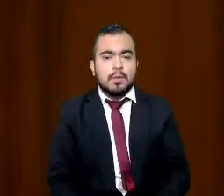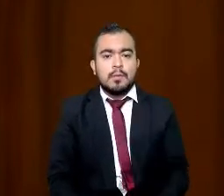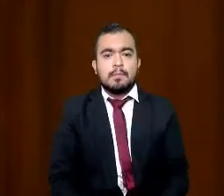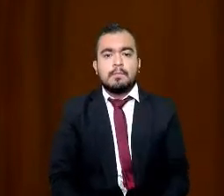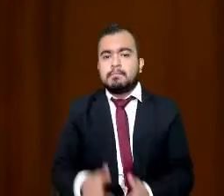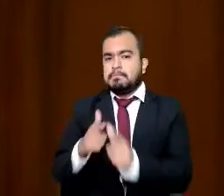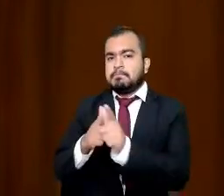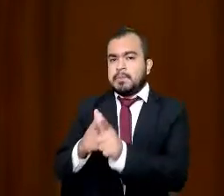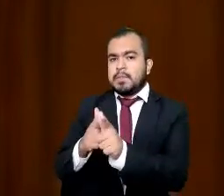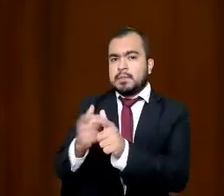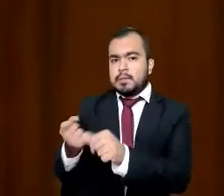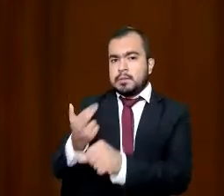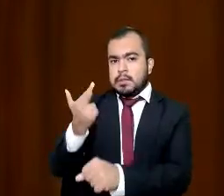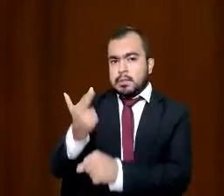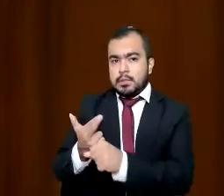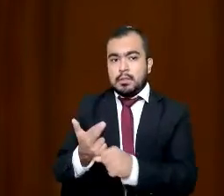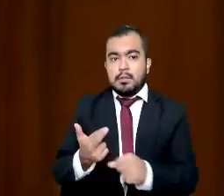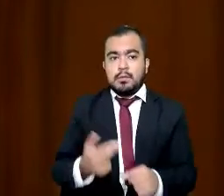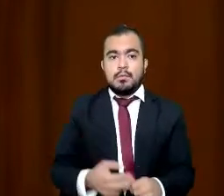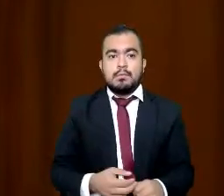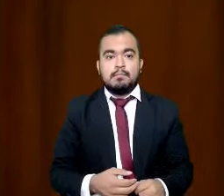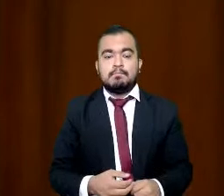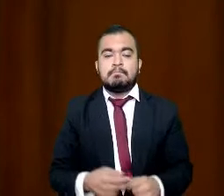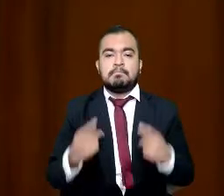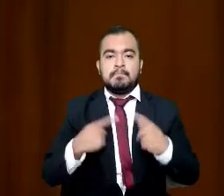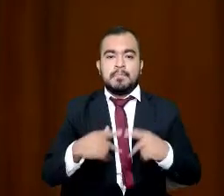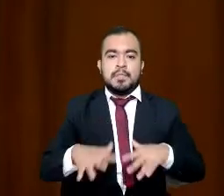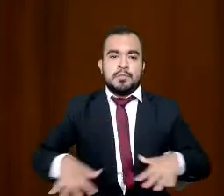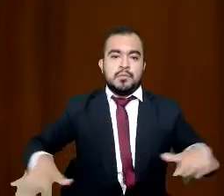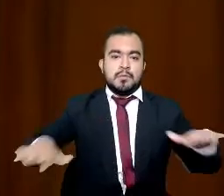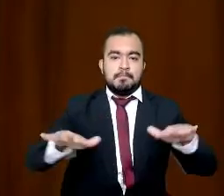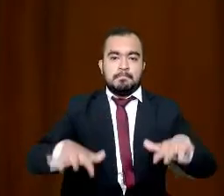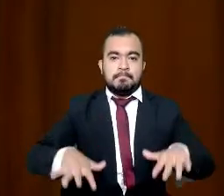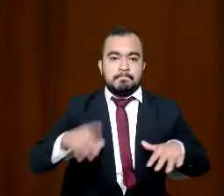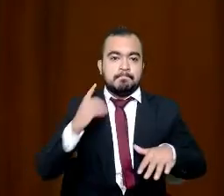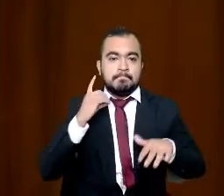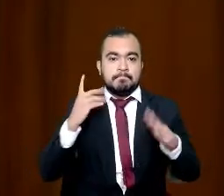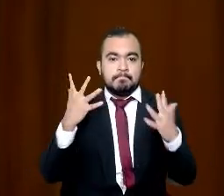Prosiga, no, secretario, a por ver, favor. De este tema… Gracias.